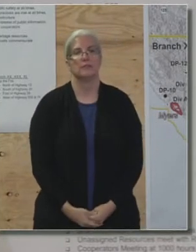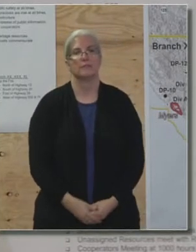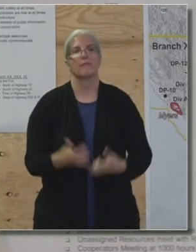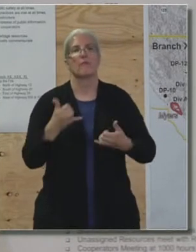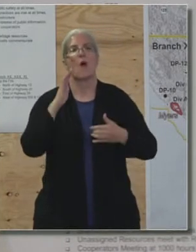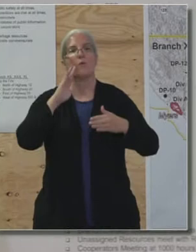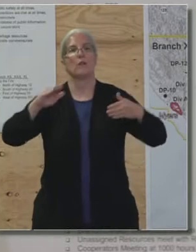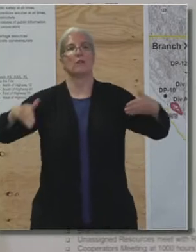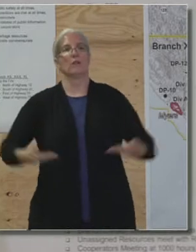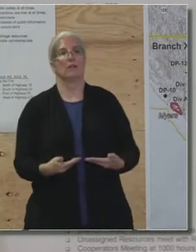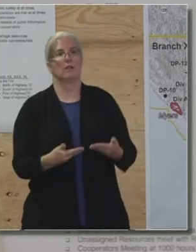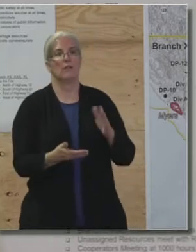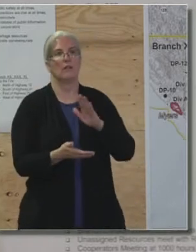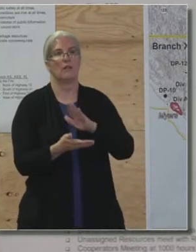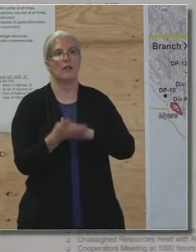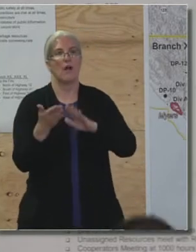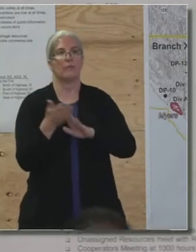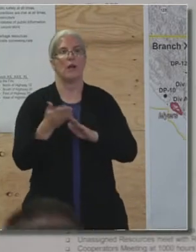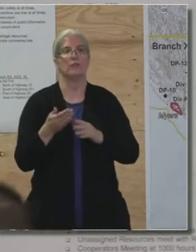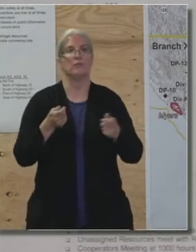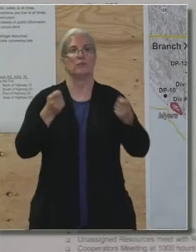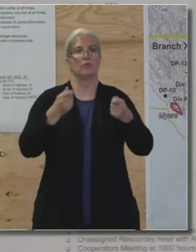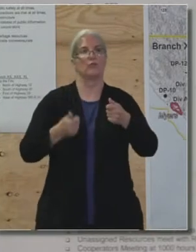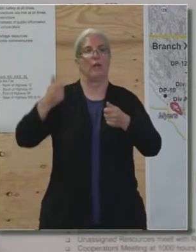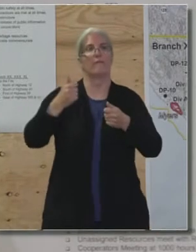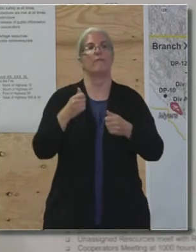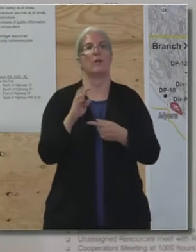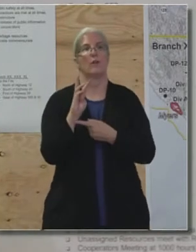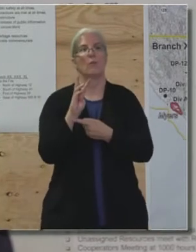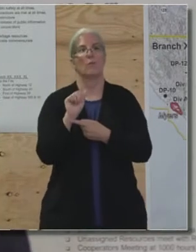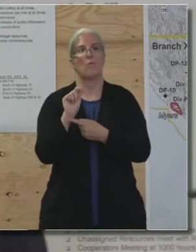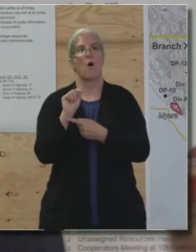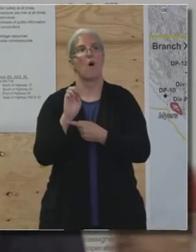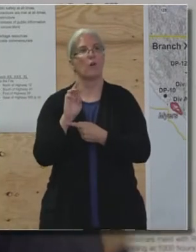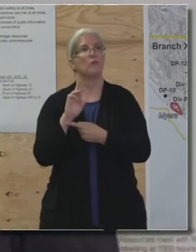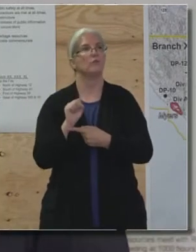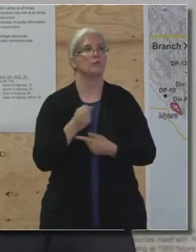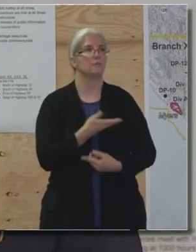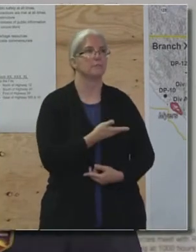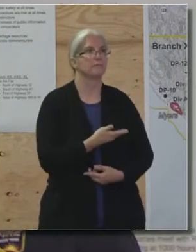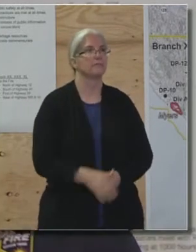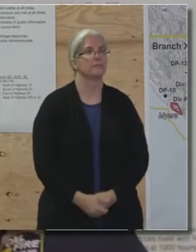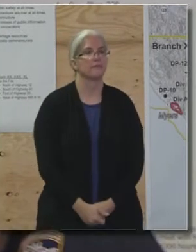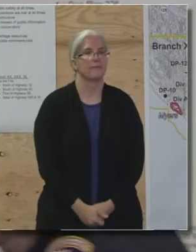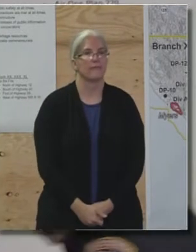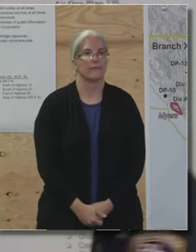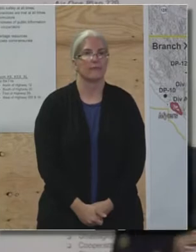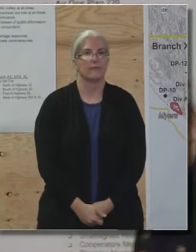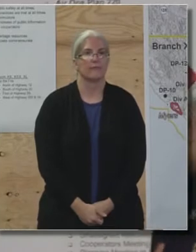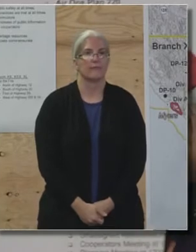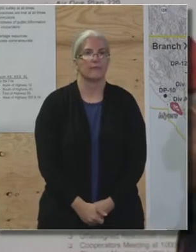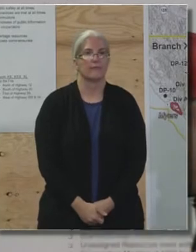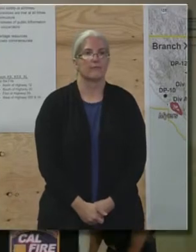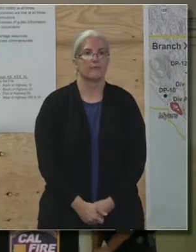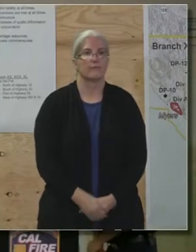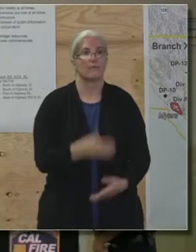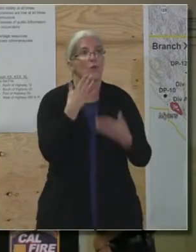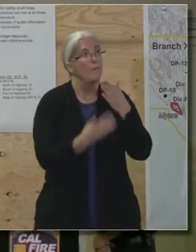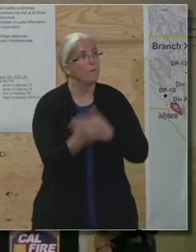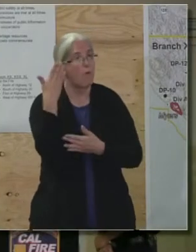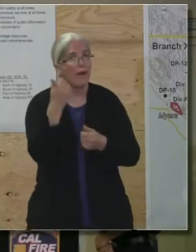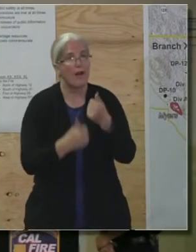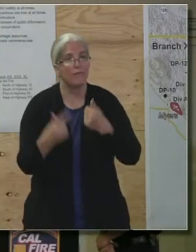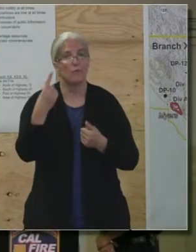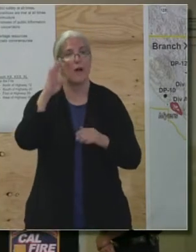invitar al jefe wild para que nos dé las últimas noticias sobre las operaciones buenos